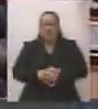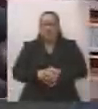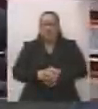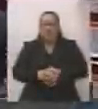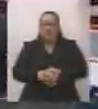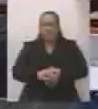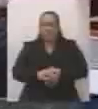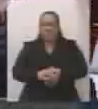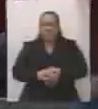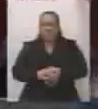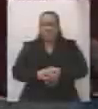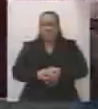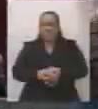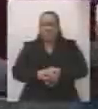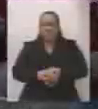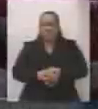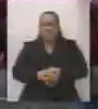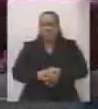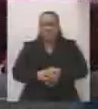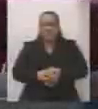en el acto de reconocimiento